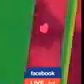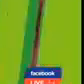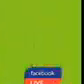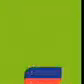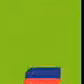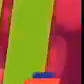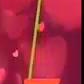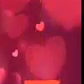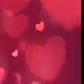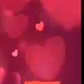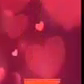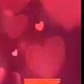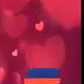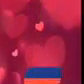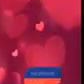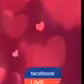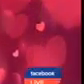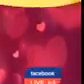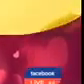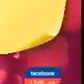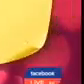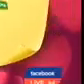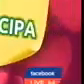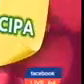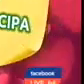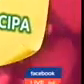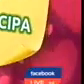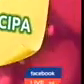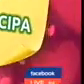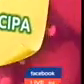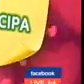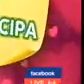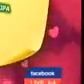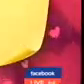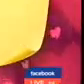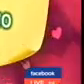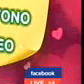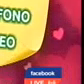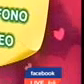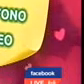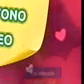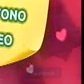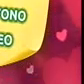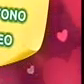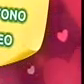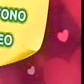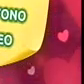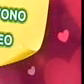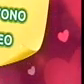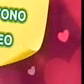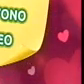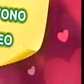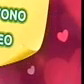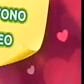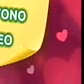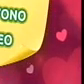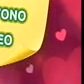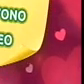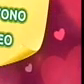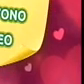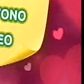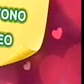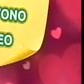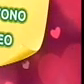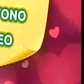playa. Si eres empleado público o privado, inscríbete y participa en esta promoción. Bríndanos tu nombre, lugar de trabajo,